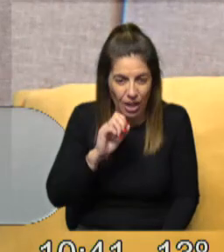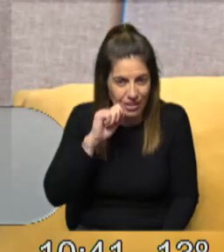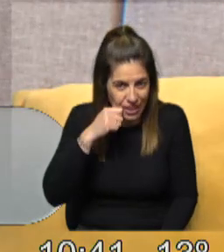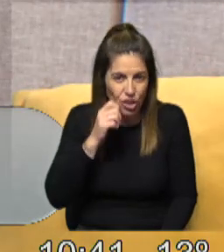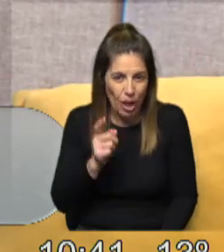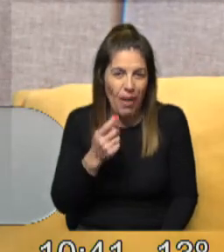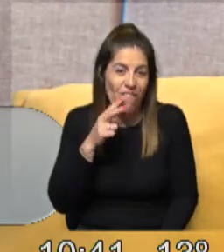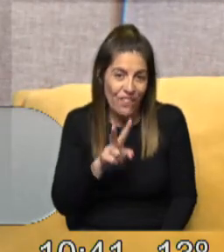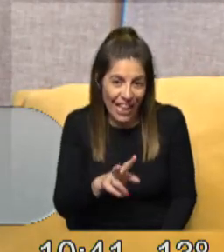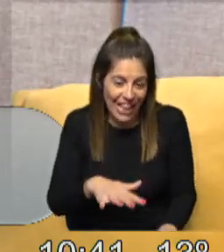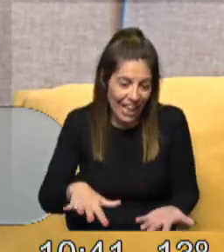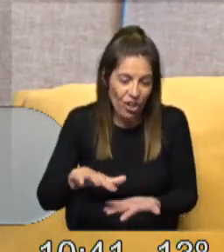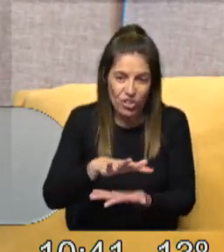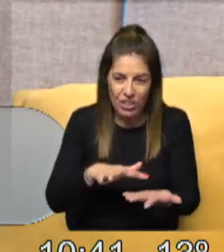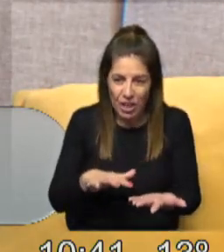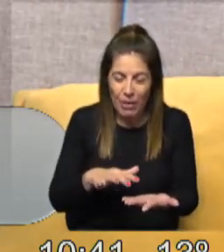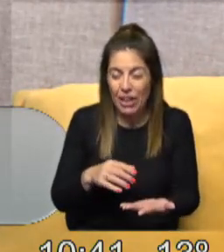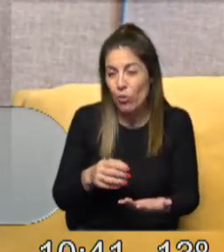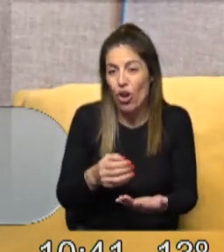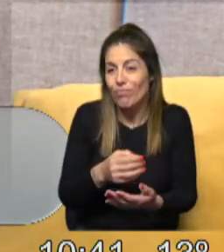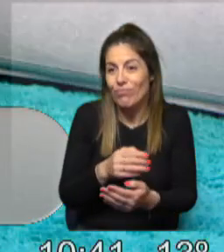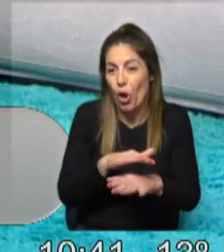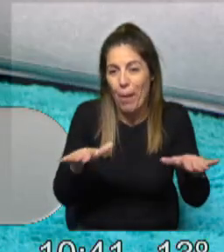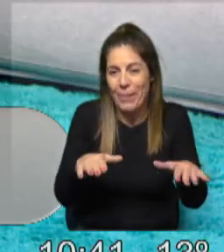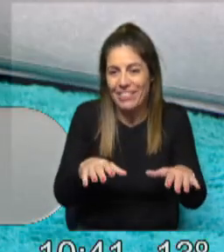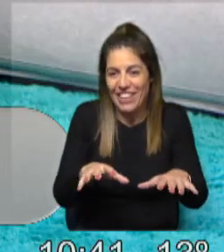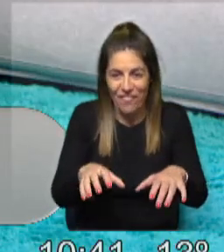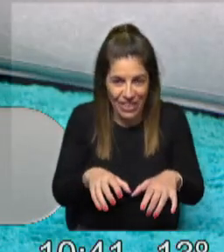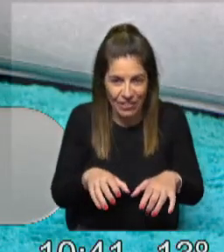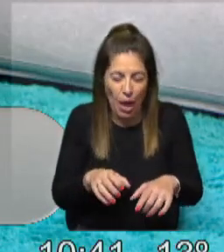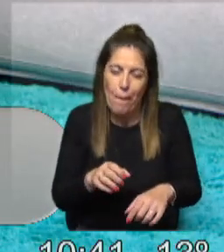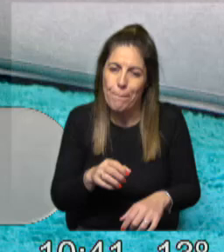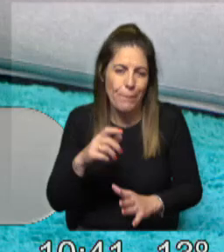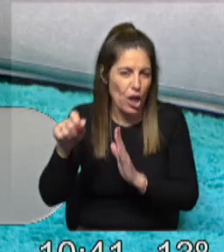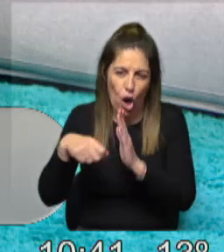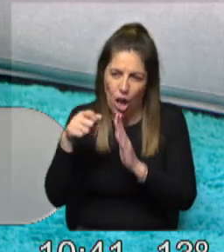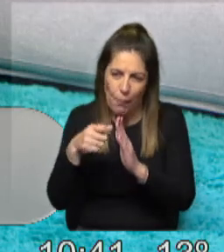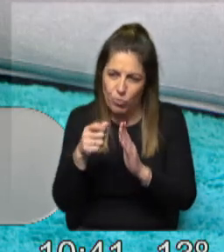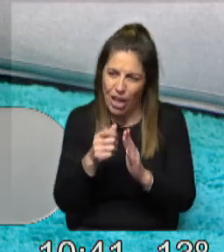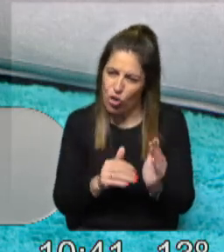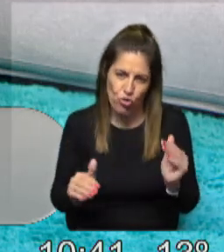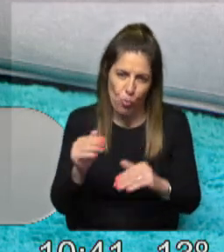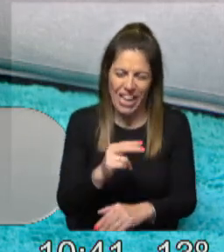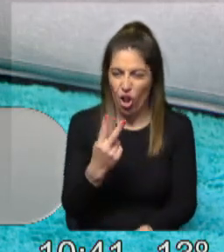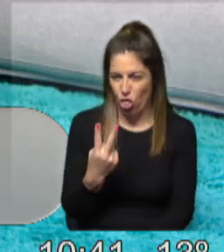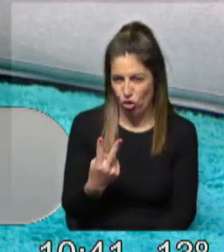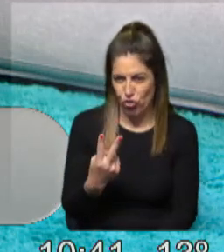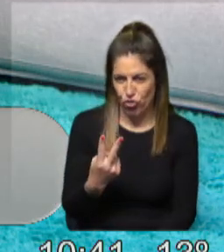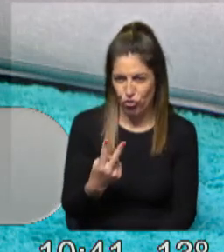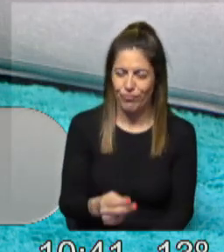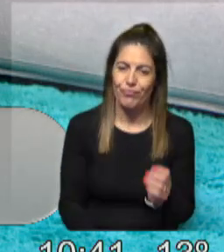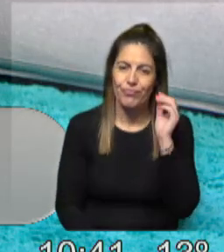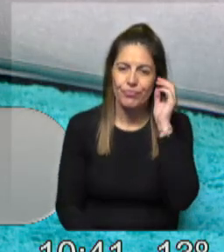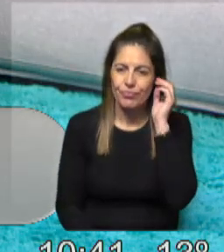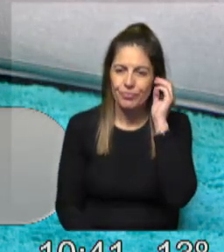Ver el ecosistema que habitualmente uno habita. Eso es. Pero la película no supera los dos. Pero los problemas de financiación que hay para